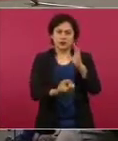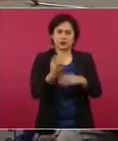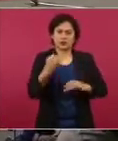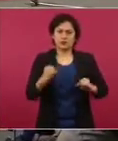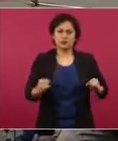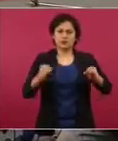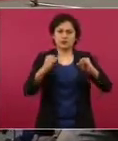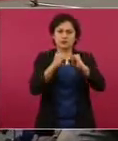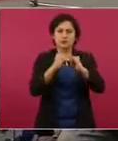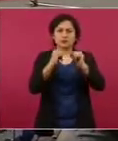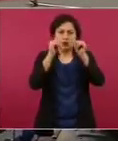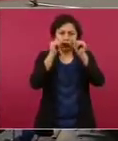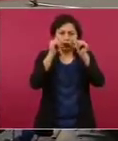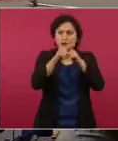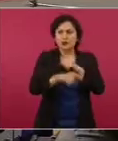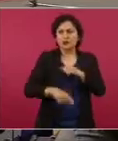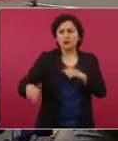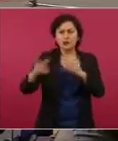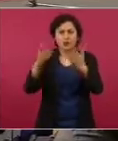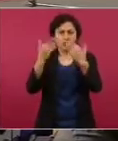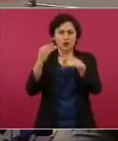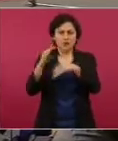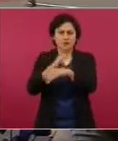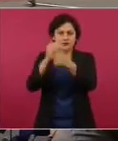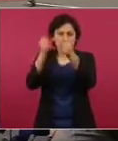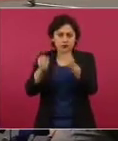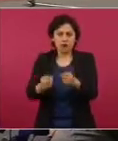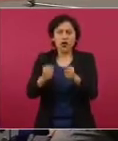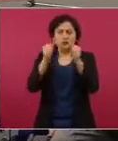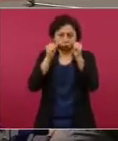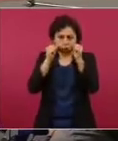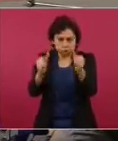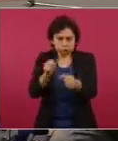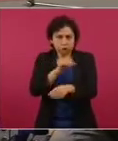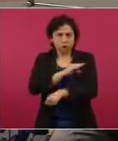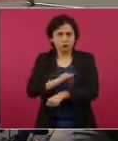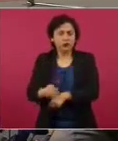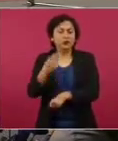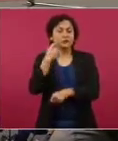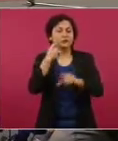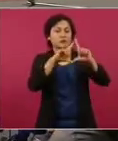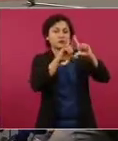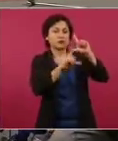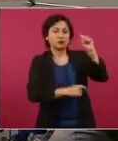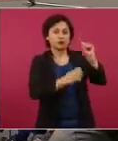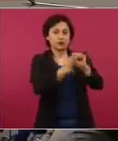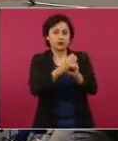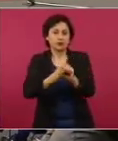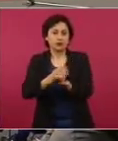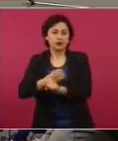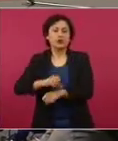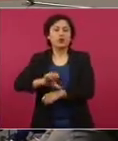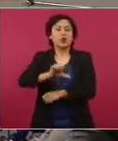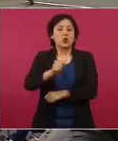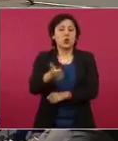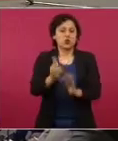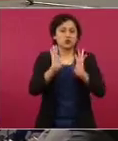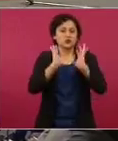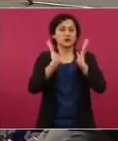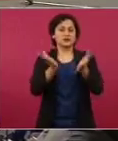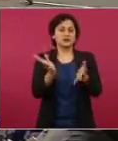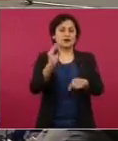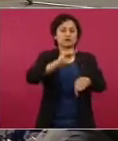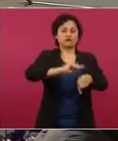población sin seguridad social. Así se ve el mapa actualmente, con 11 estados que ya tienen implementado